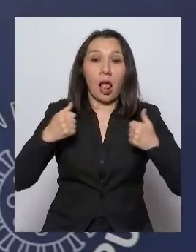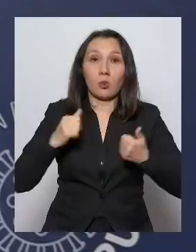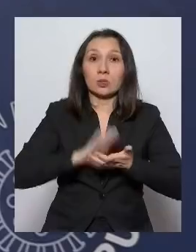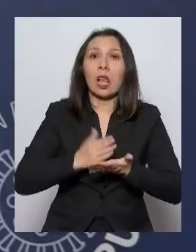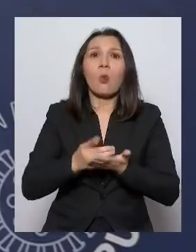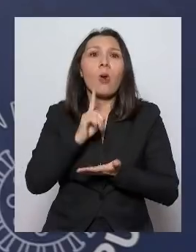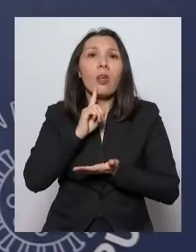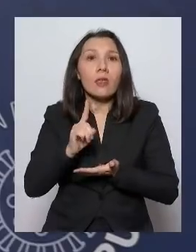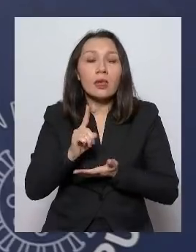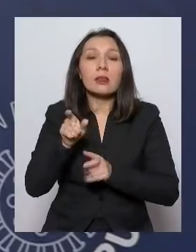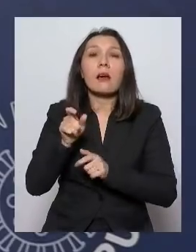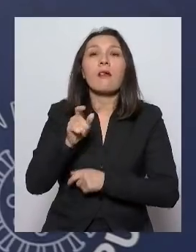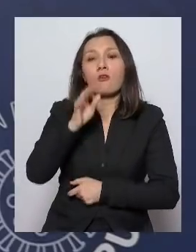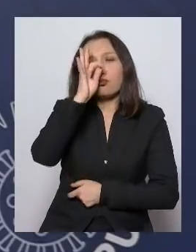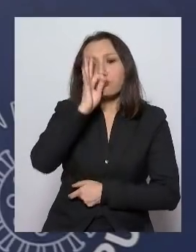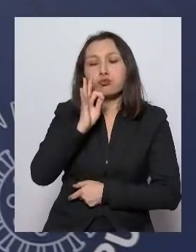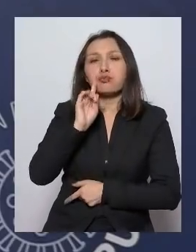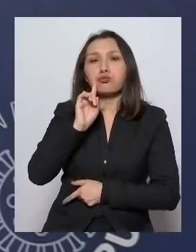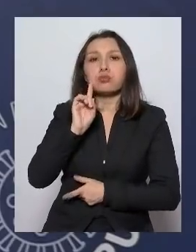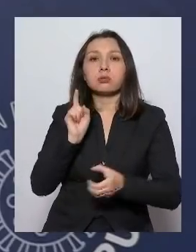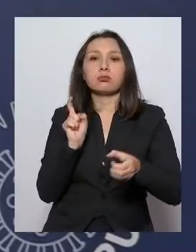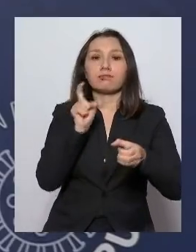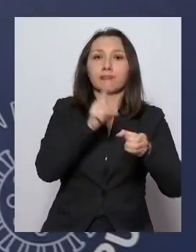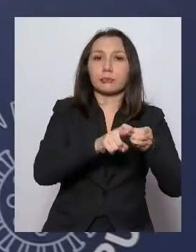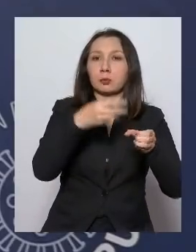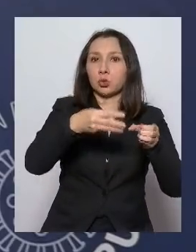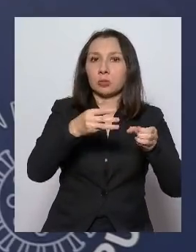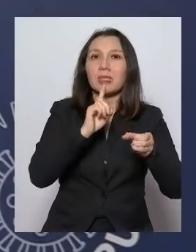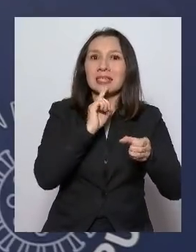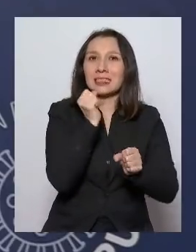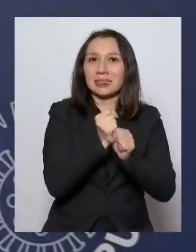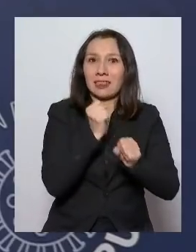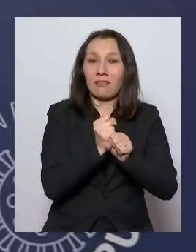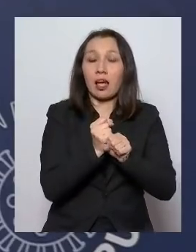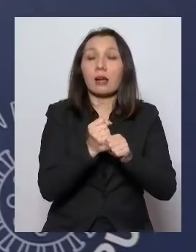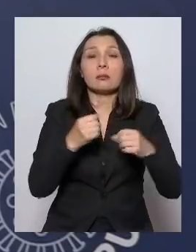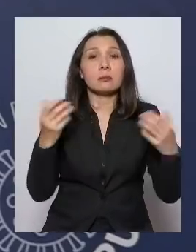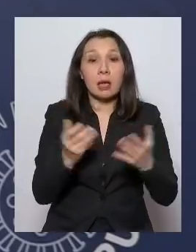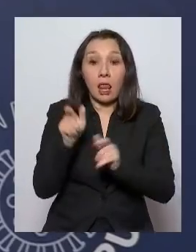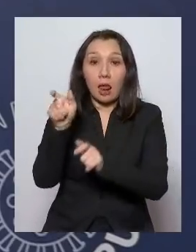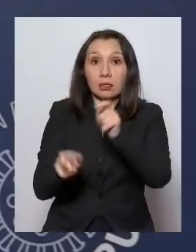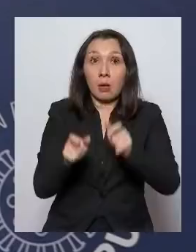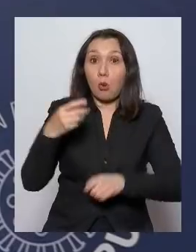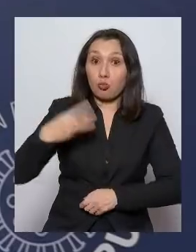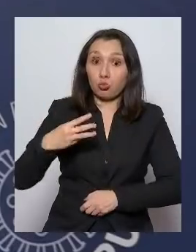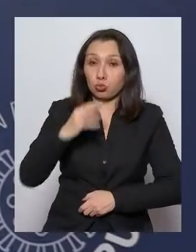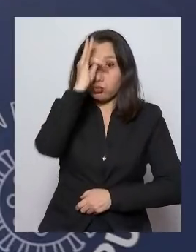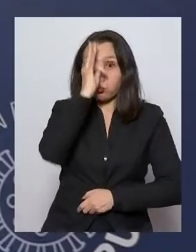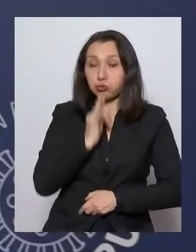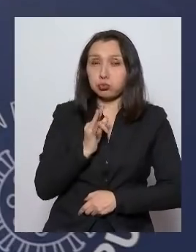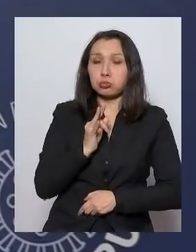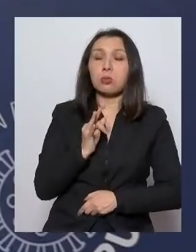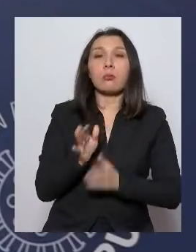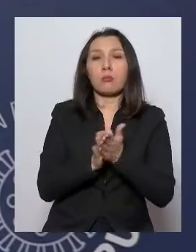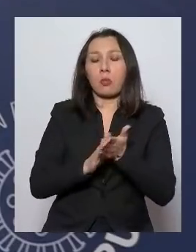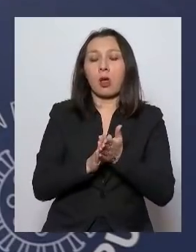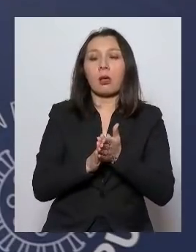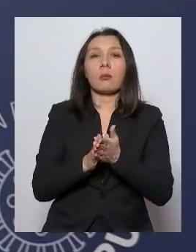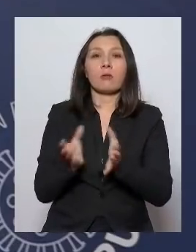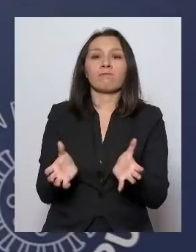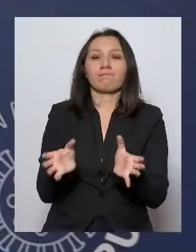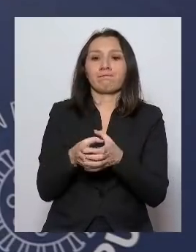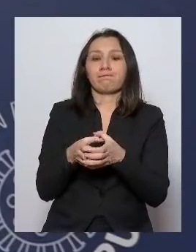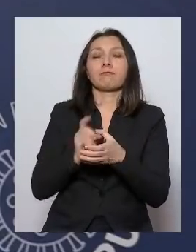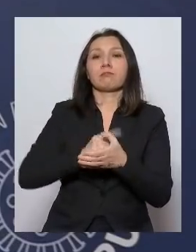sanitaria a personal que depende de los municipios. Eso significa que estas personas en una suerte de comisión de